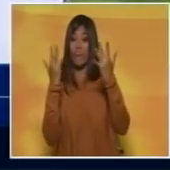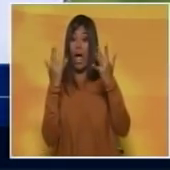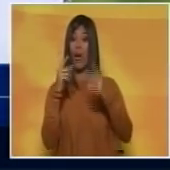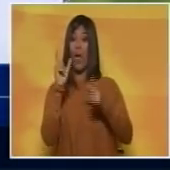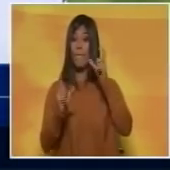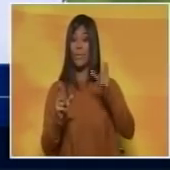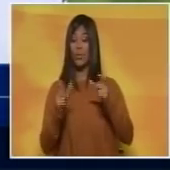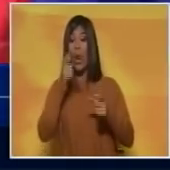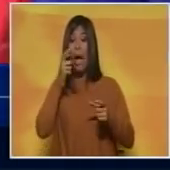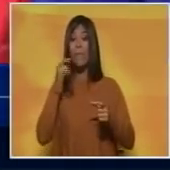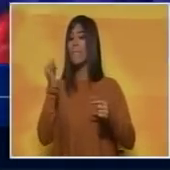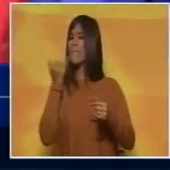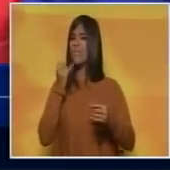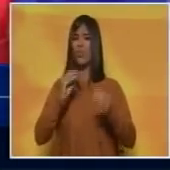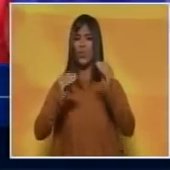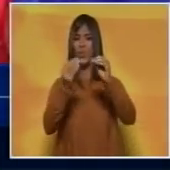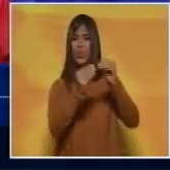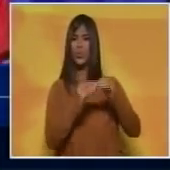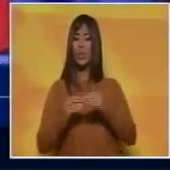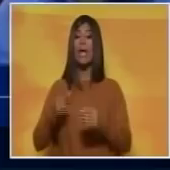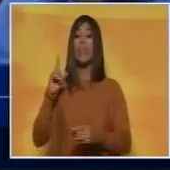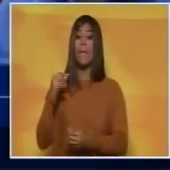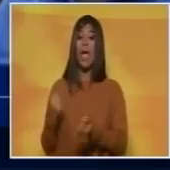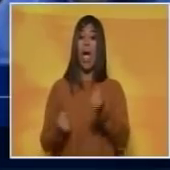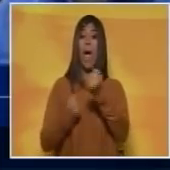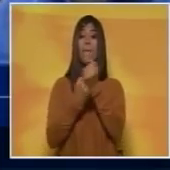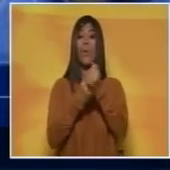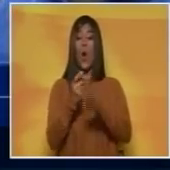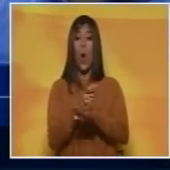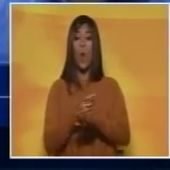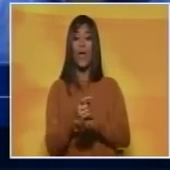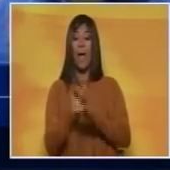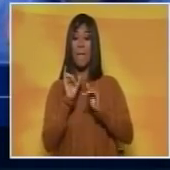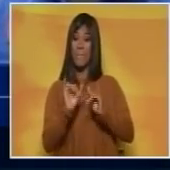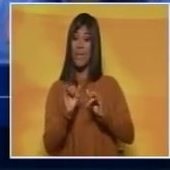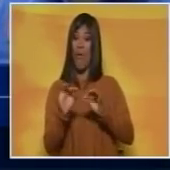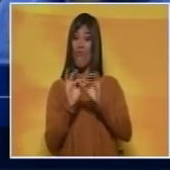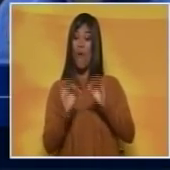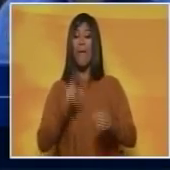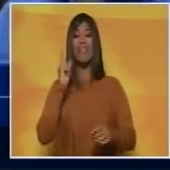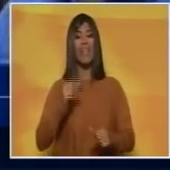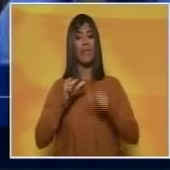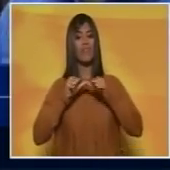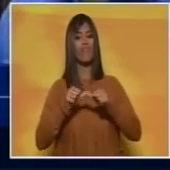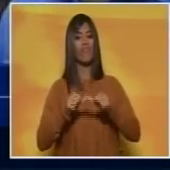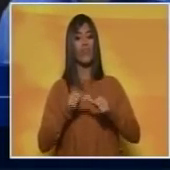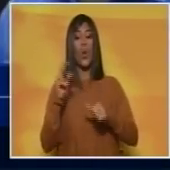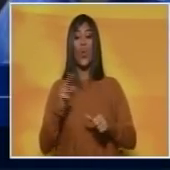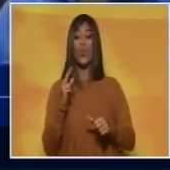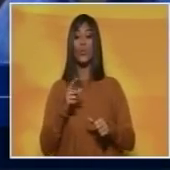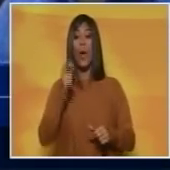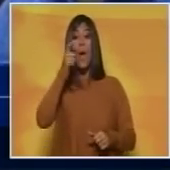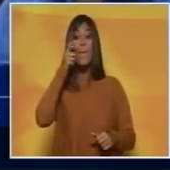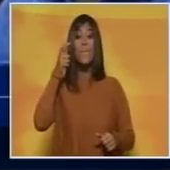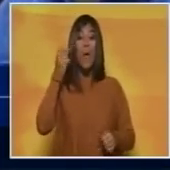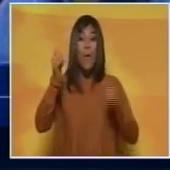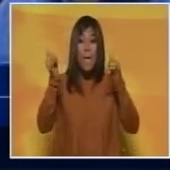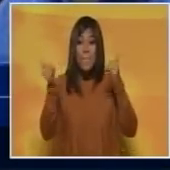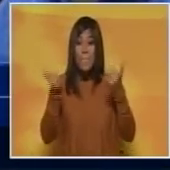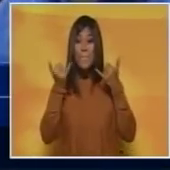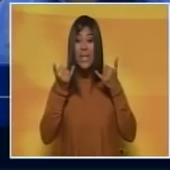propios beneficiarios y el apoyo gubernamental. Este es el método que tenemos que seguir utilizando. Nuestro pueblo